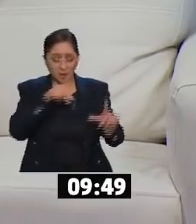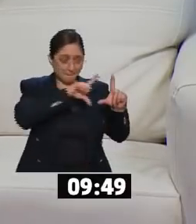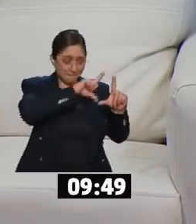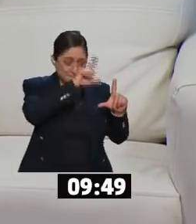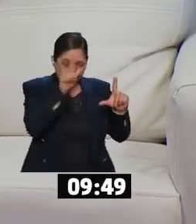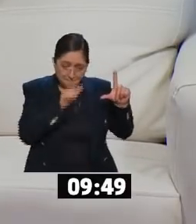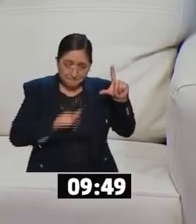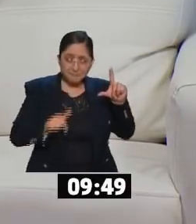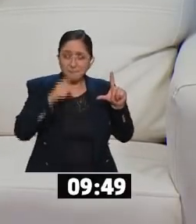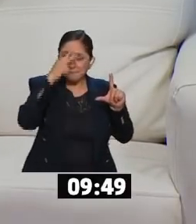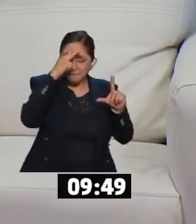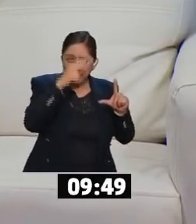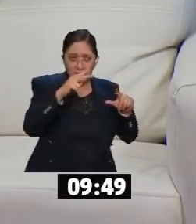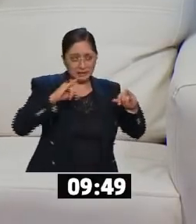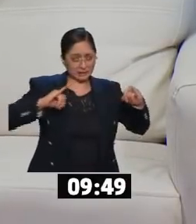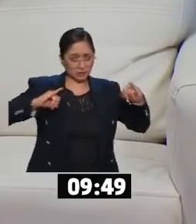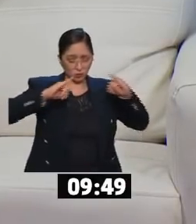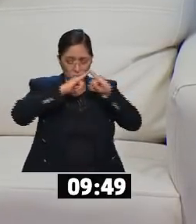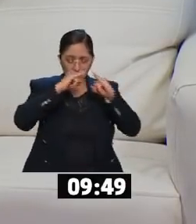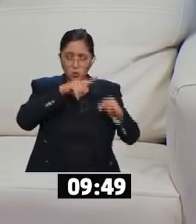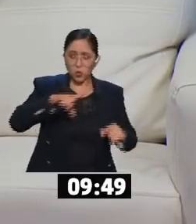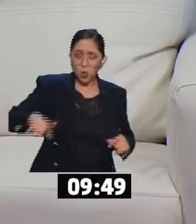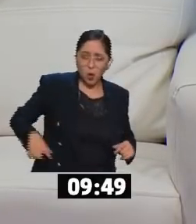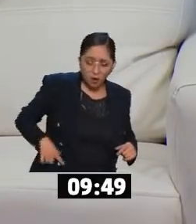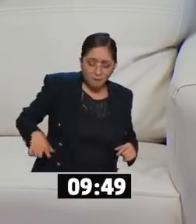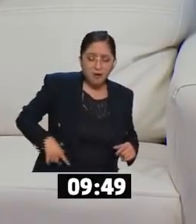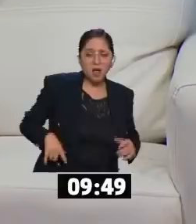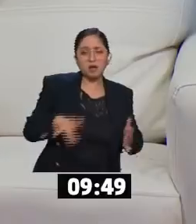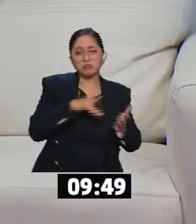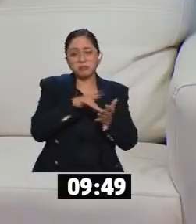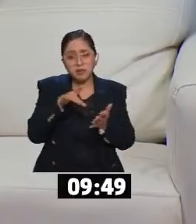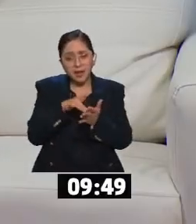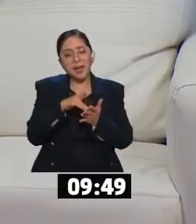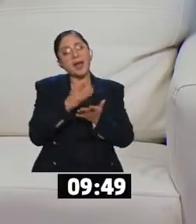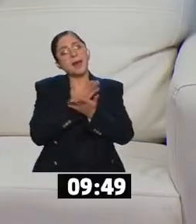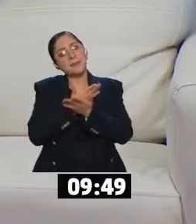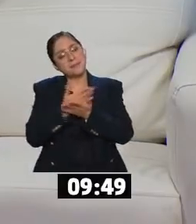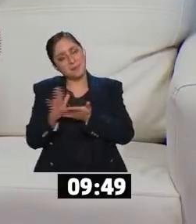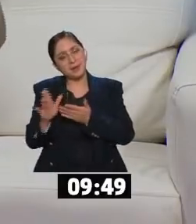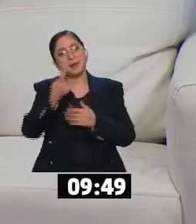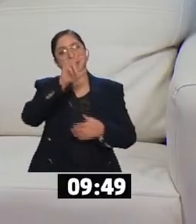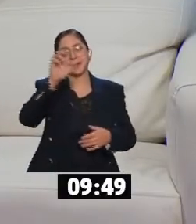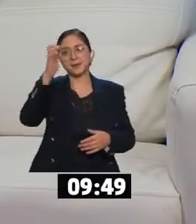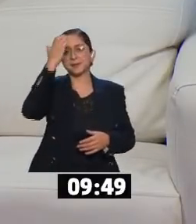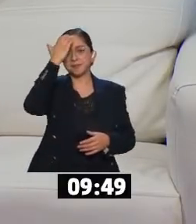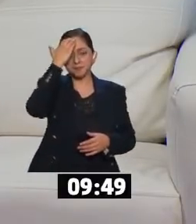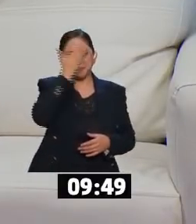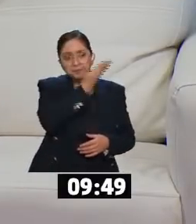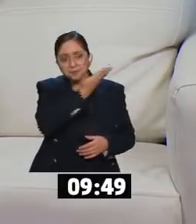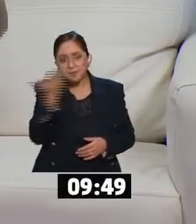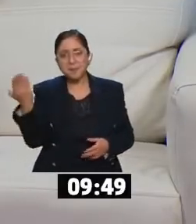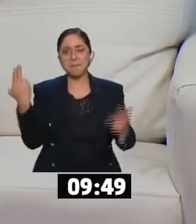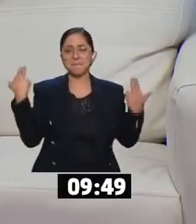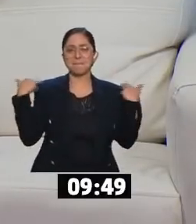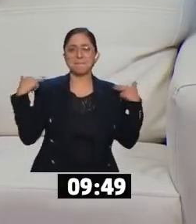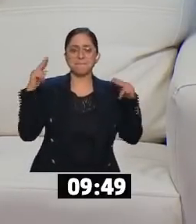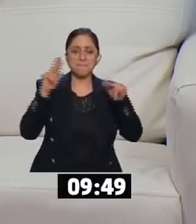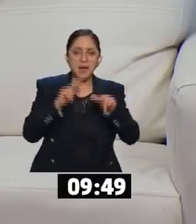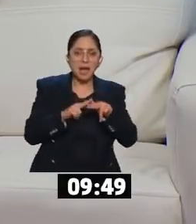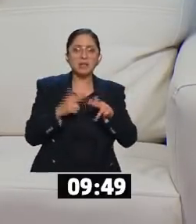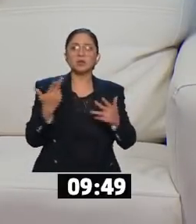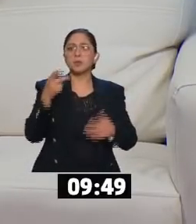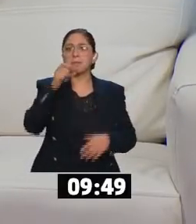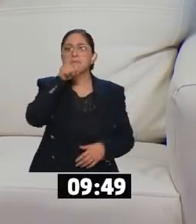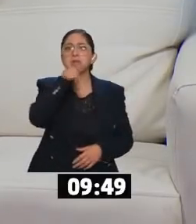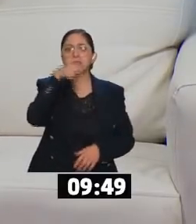de todas las instancias del Estado de este gobierno, pero hay que reconocer el esfuerzo de esos profesores, de los